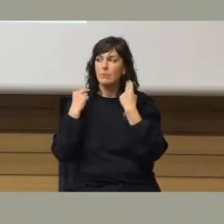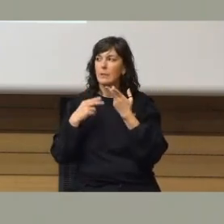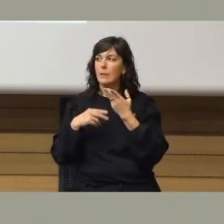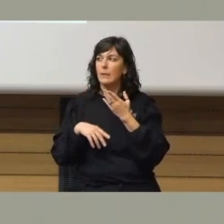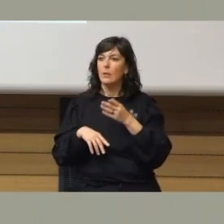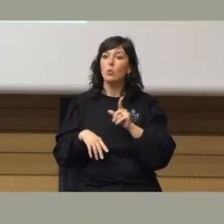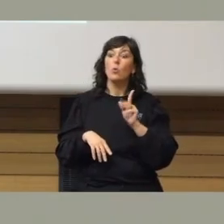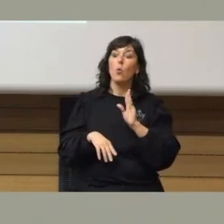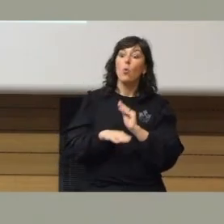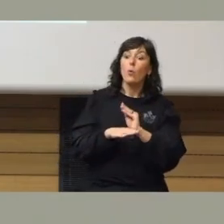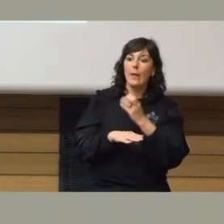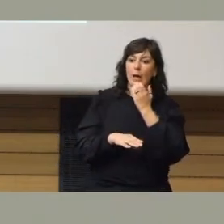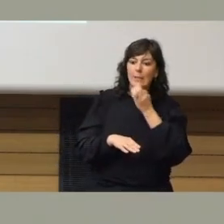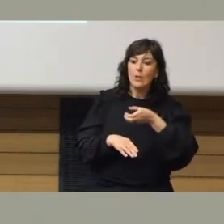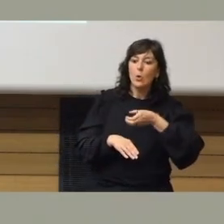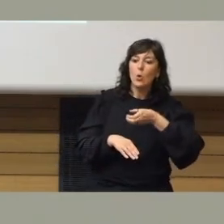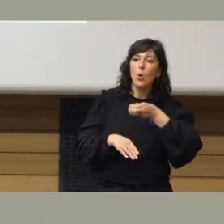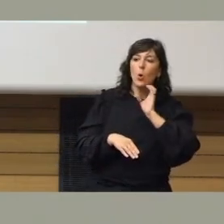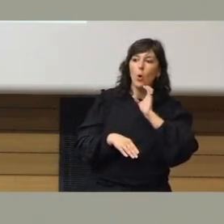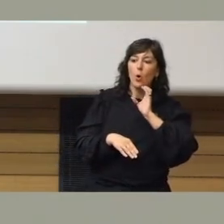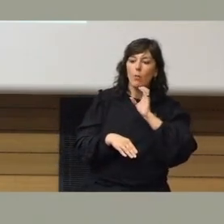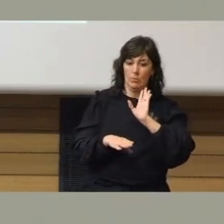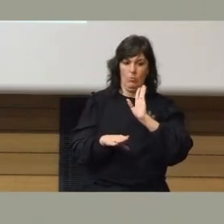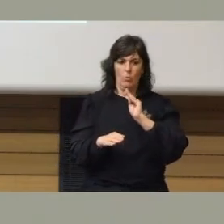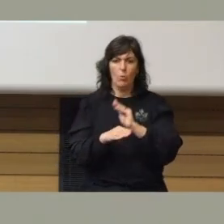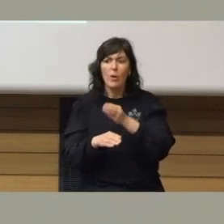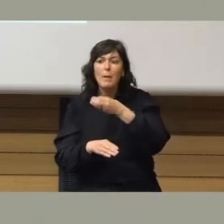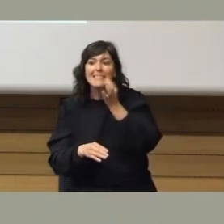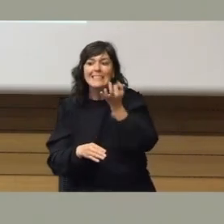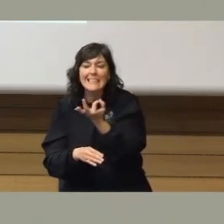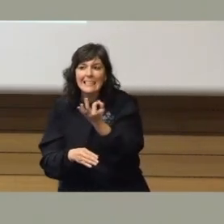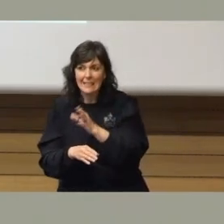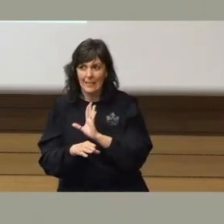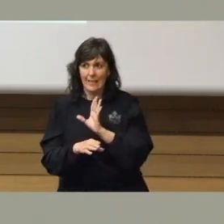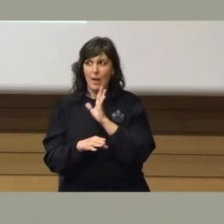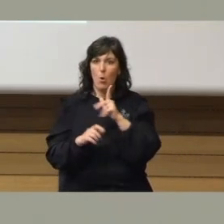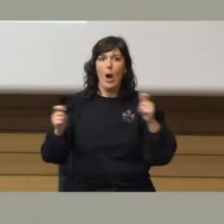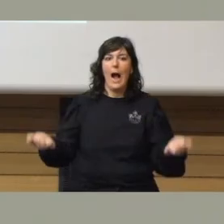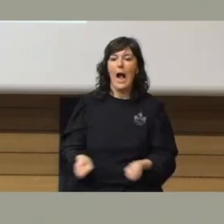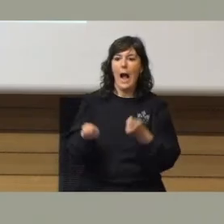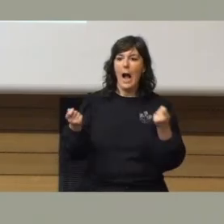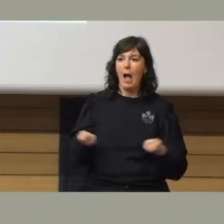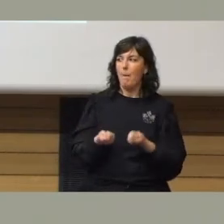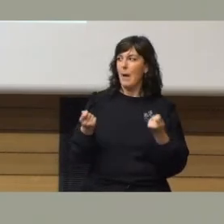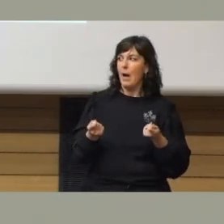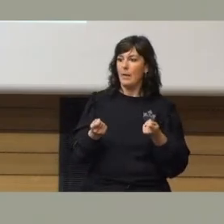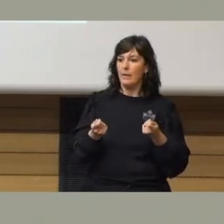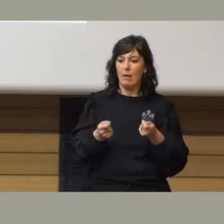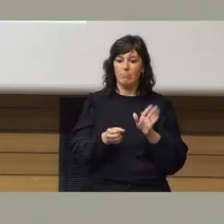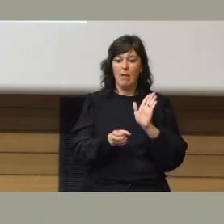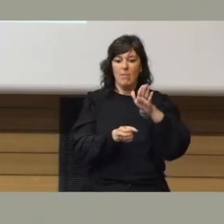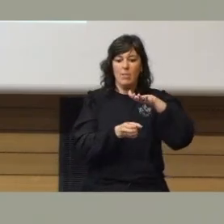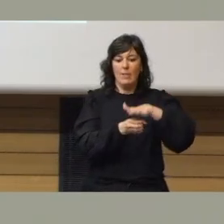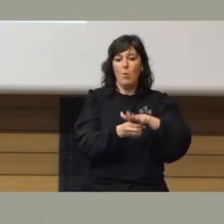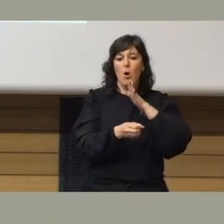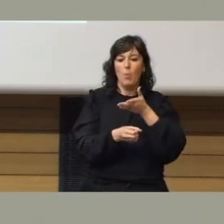algo en la copa. No, cuidado con lo que bebes. Es que he visto las campañas de, no, ponte un tapón para que no te echen nada en la copa. Pero si